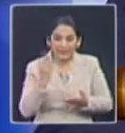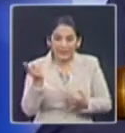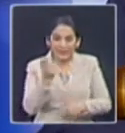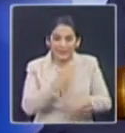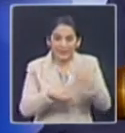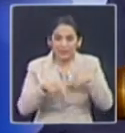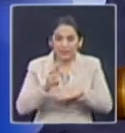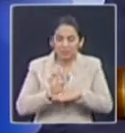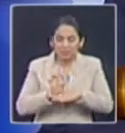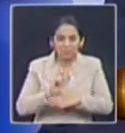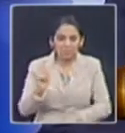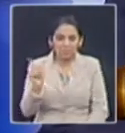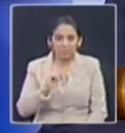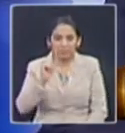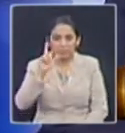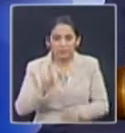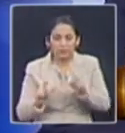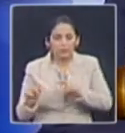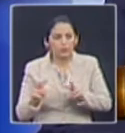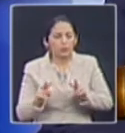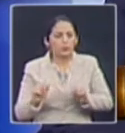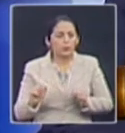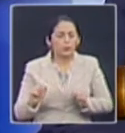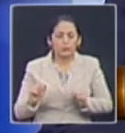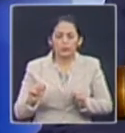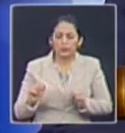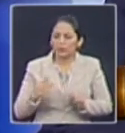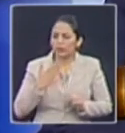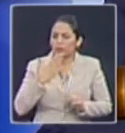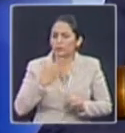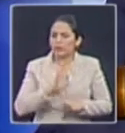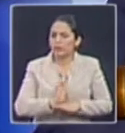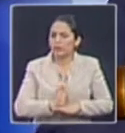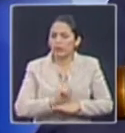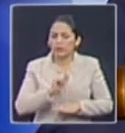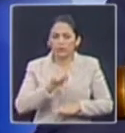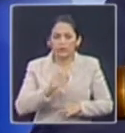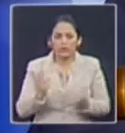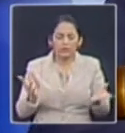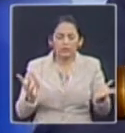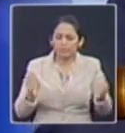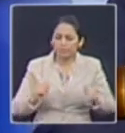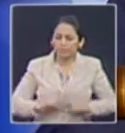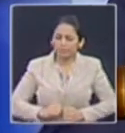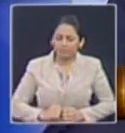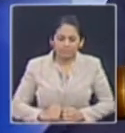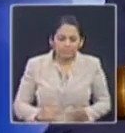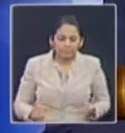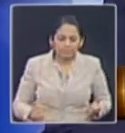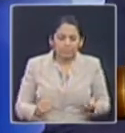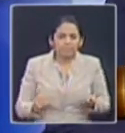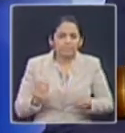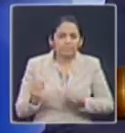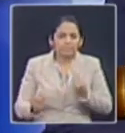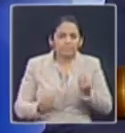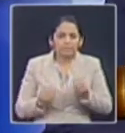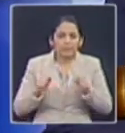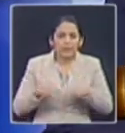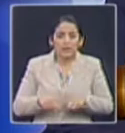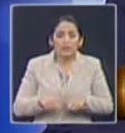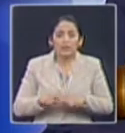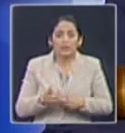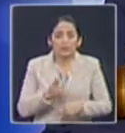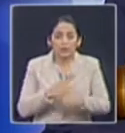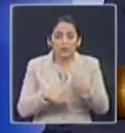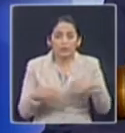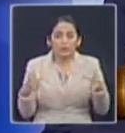vamos a continuar generando ciertas, digamos así, pues protección o una mala protección al mercado interno, a la